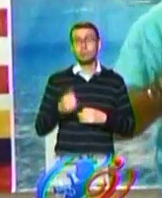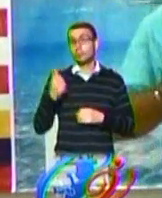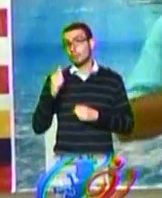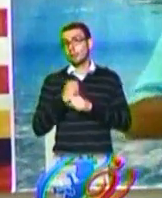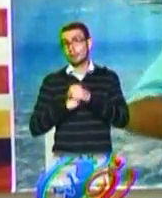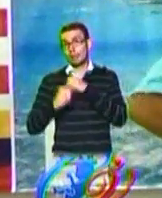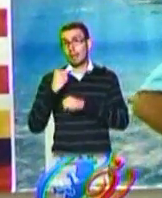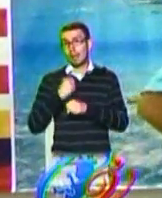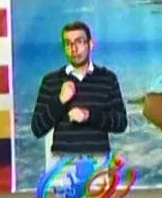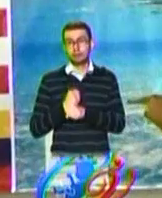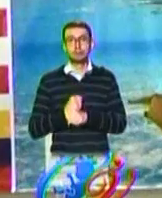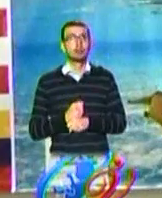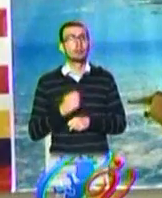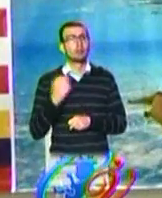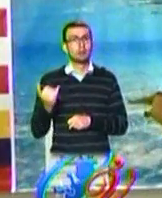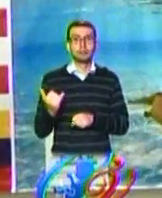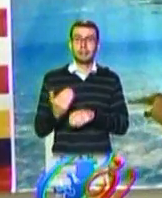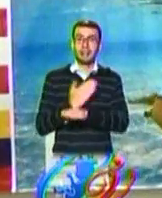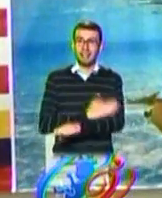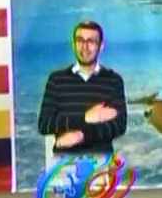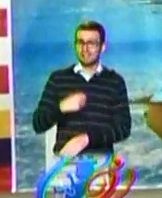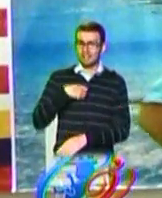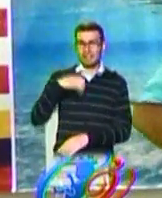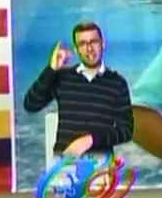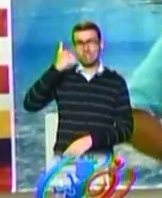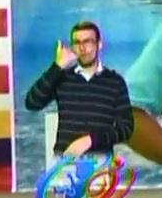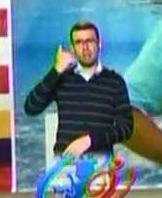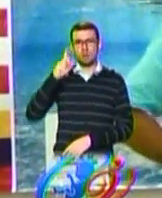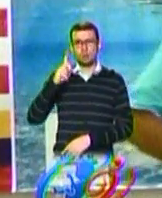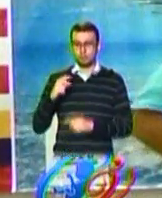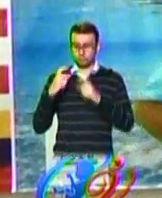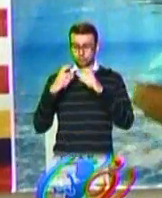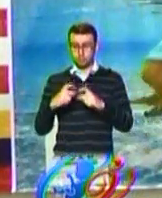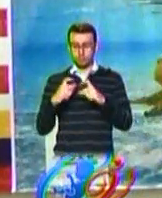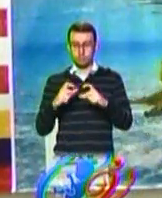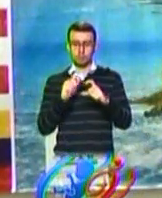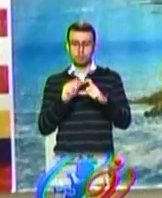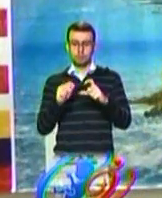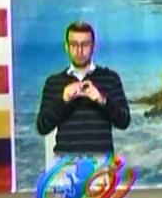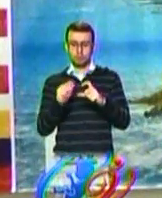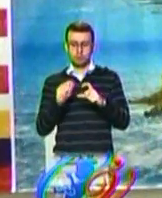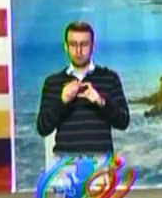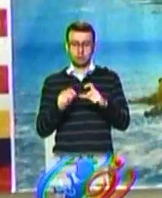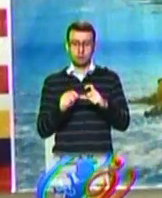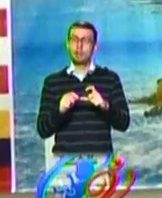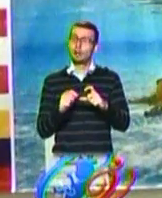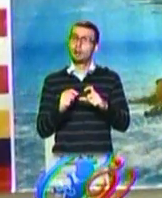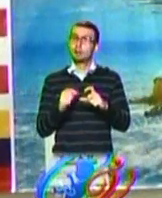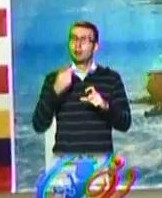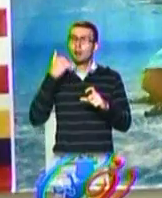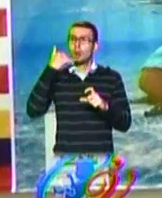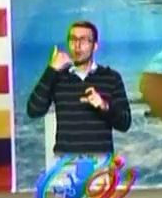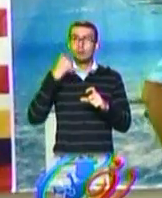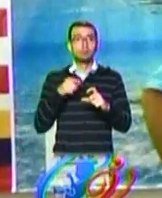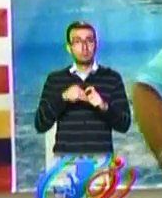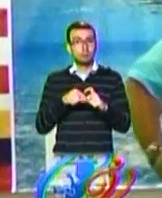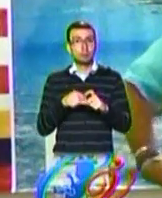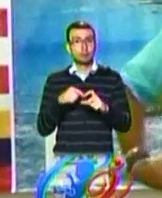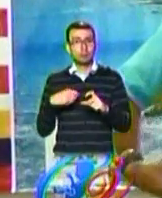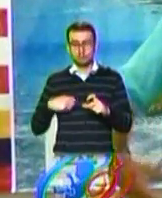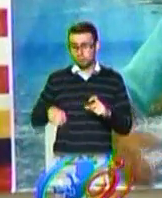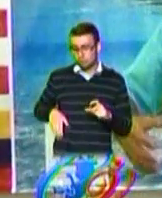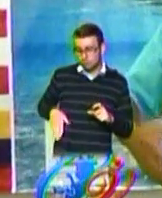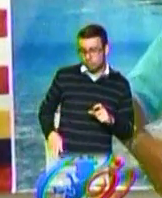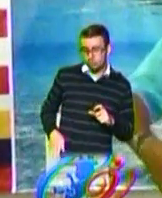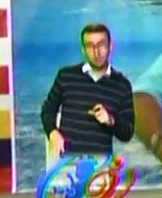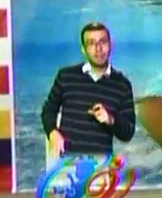años existía el Viper. Entonces lo llamaban a uno por Viper y la gente era con el Viper en la correa. Los estudios que se